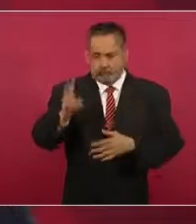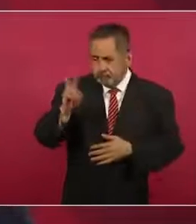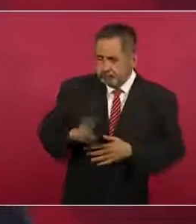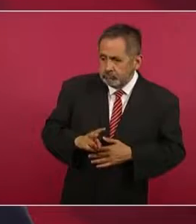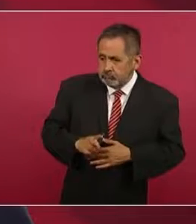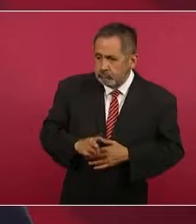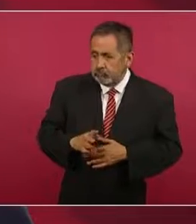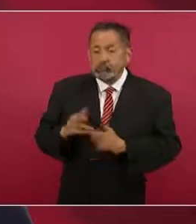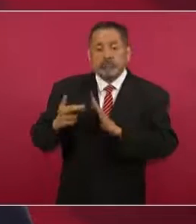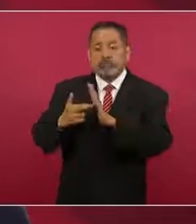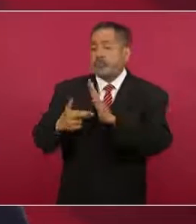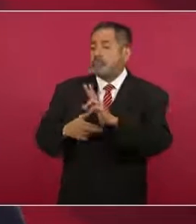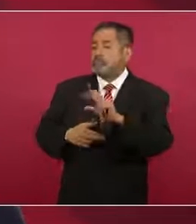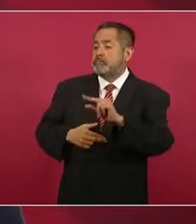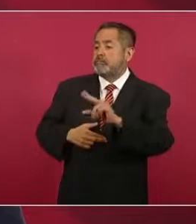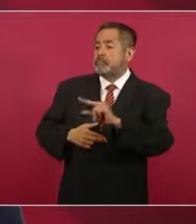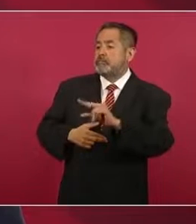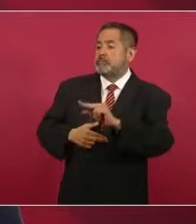práctica